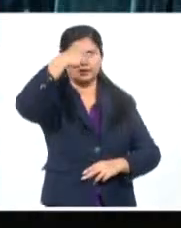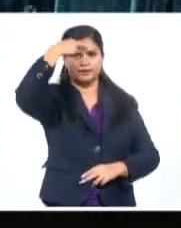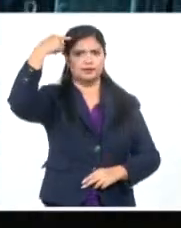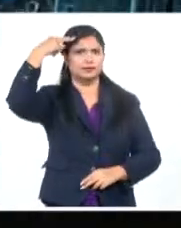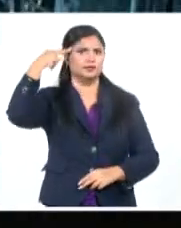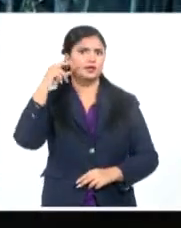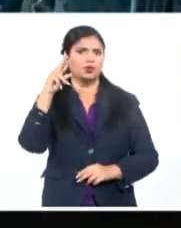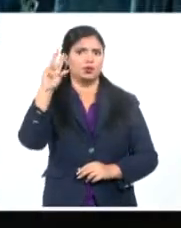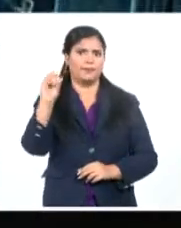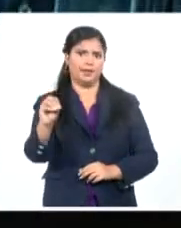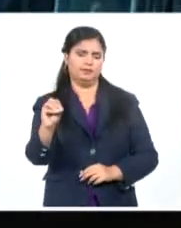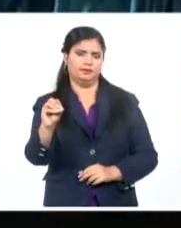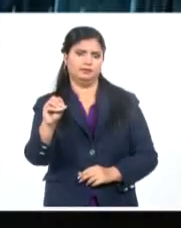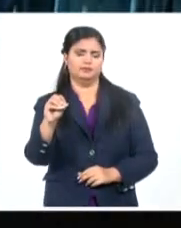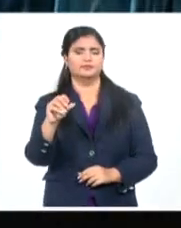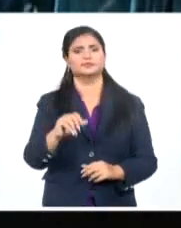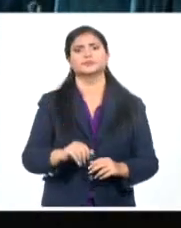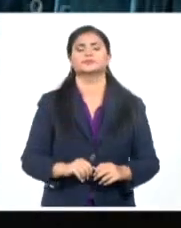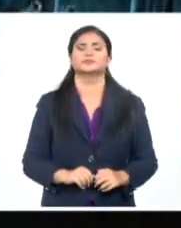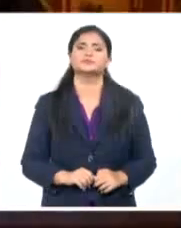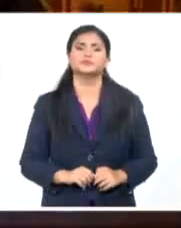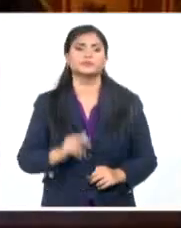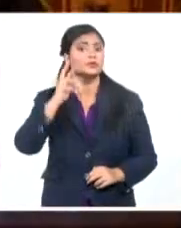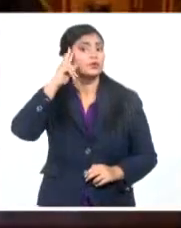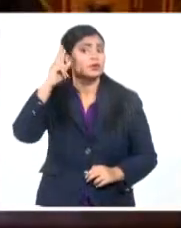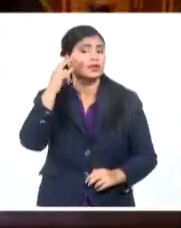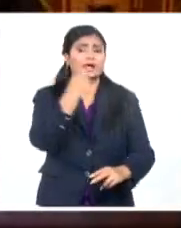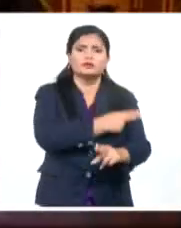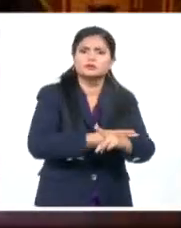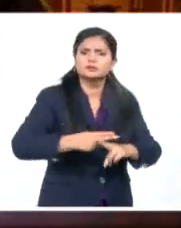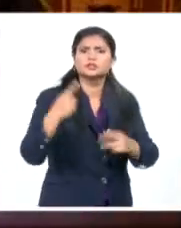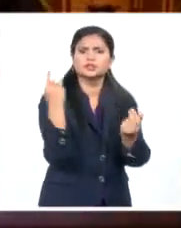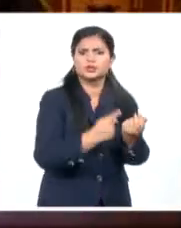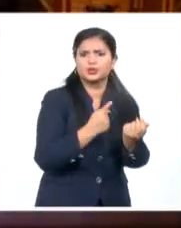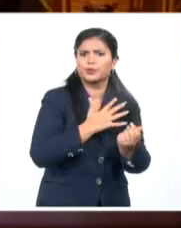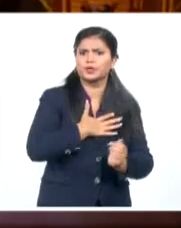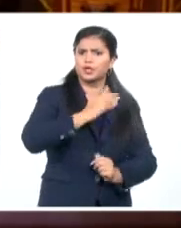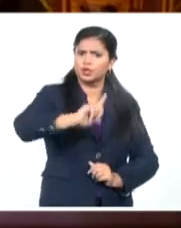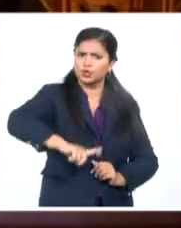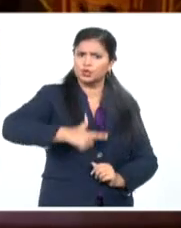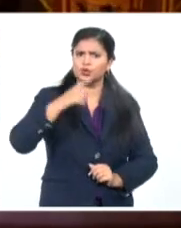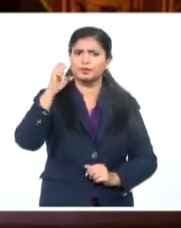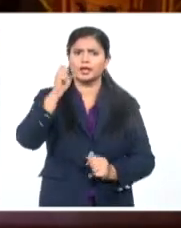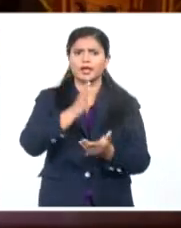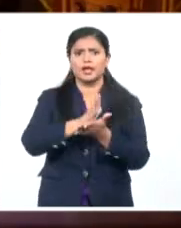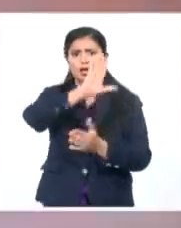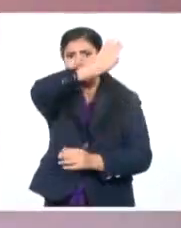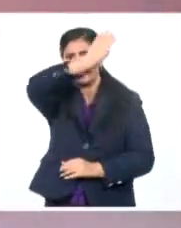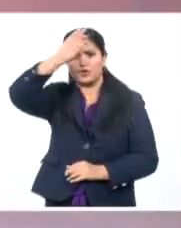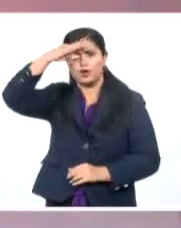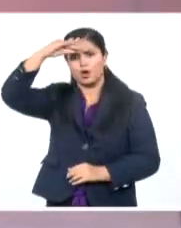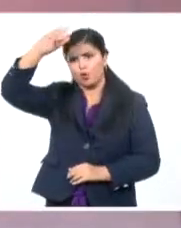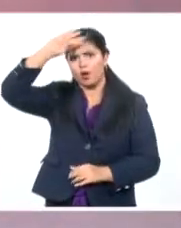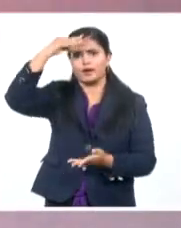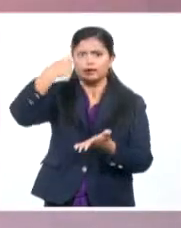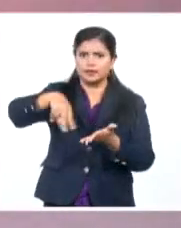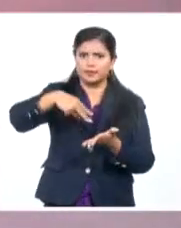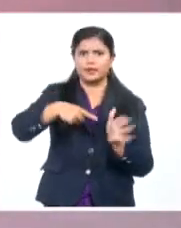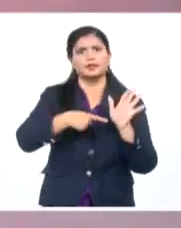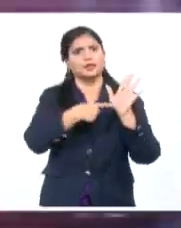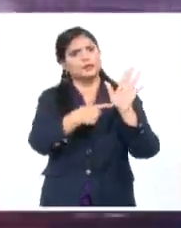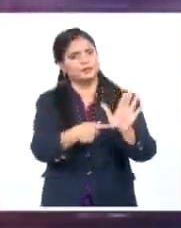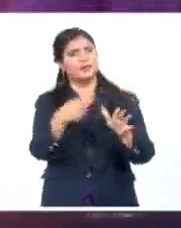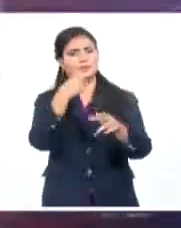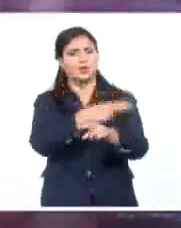en versiones que muestran respeto a la tradición y creatividad de la escuela cubana de ballet la gala incluirá escenas de